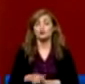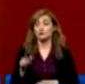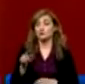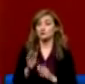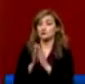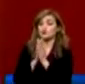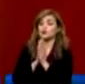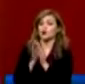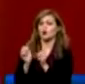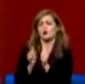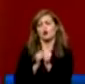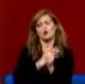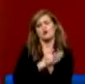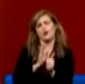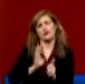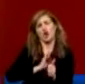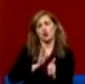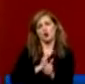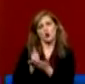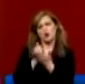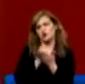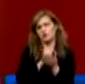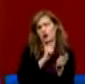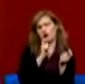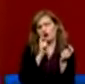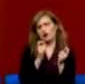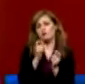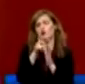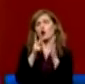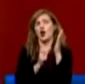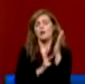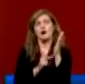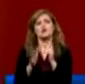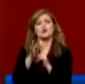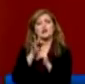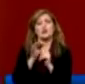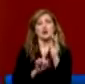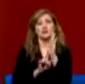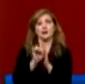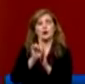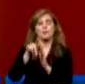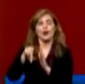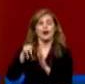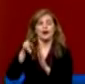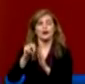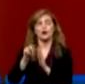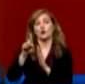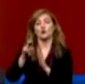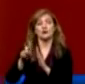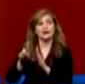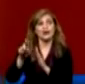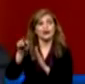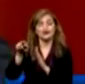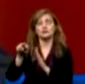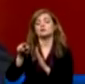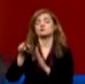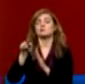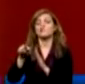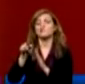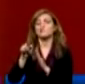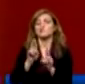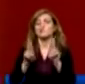el acompañamiento técnico del Programa de Naciones Unidas para el Desarrollo, el PNUD, para